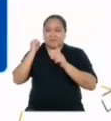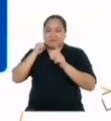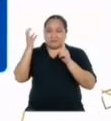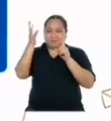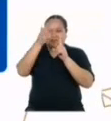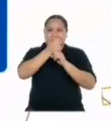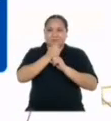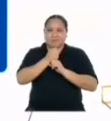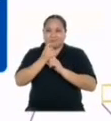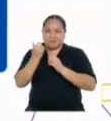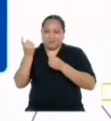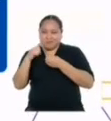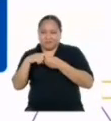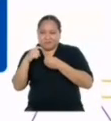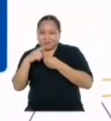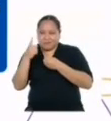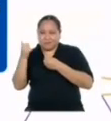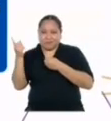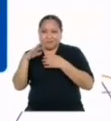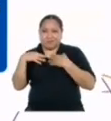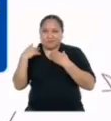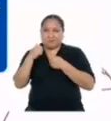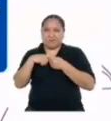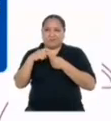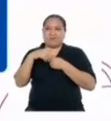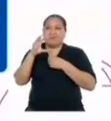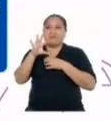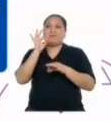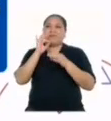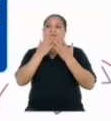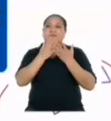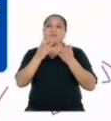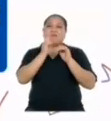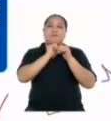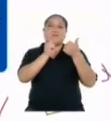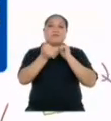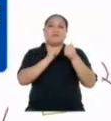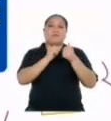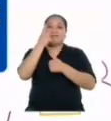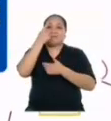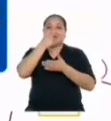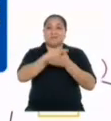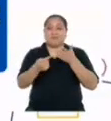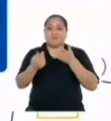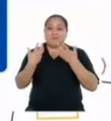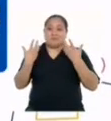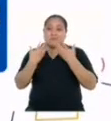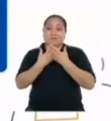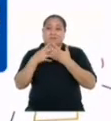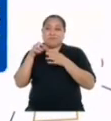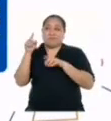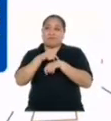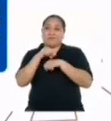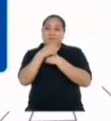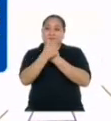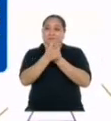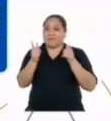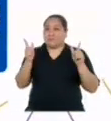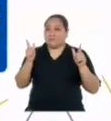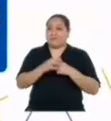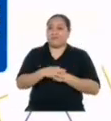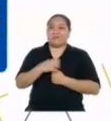logré. Los involucré a participar en la selección de actividades y concursos semanales que puedan coincidir con sus tiempos